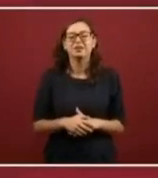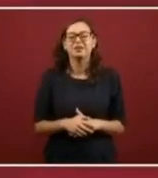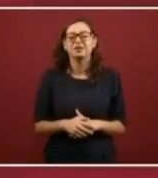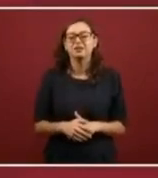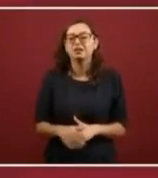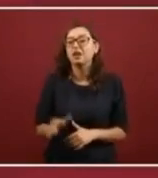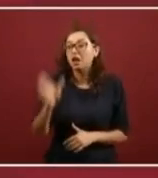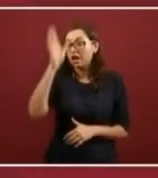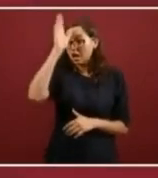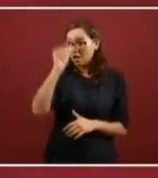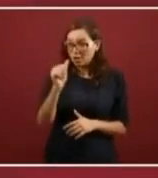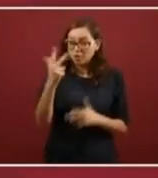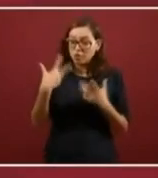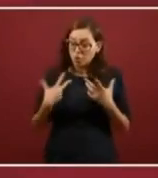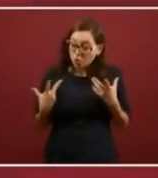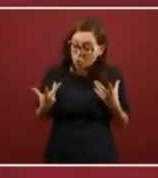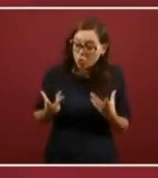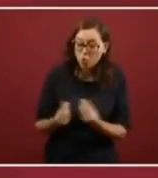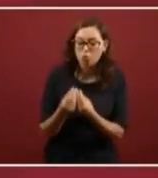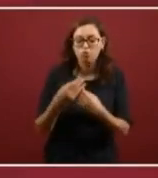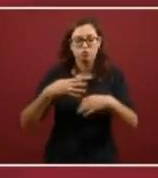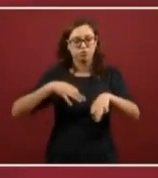el trabajar juntos,